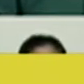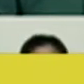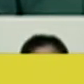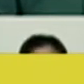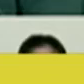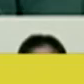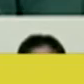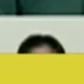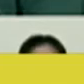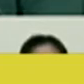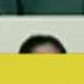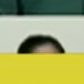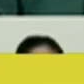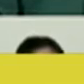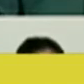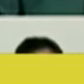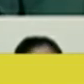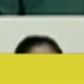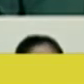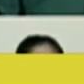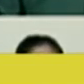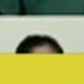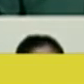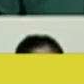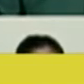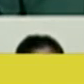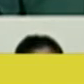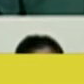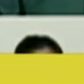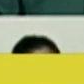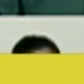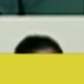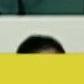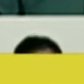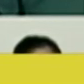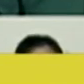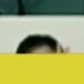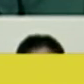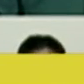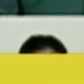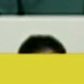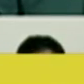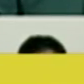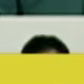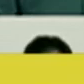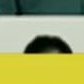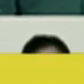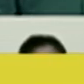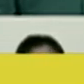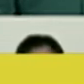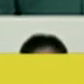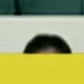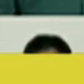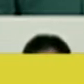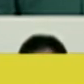de la Región Estratégica de Defensa Integral Los Llanos, que agrupa las unidades operativas y administrativas de la